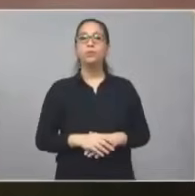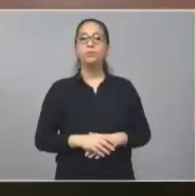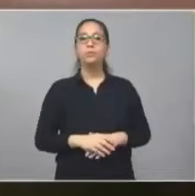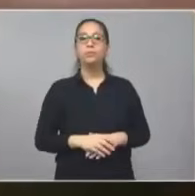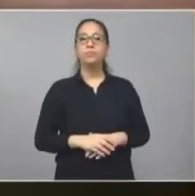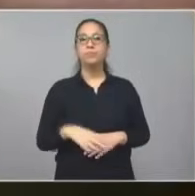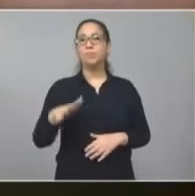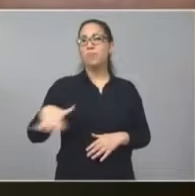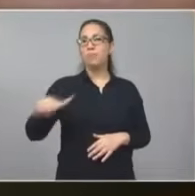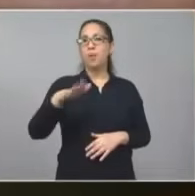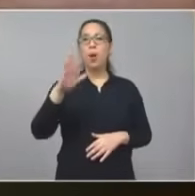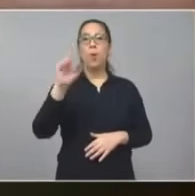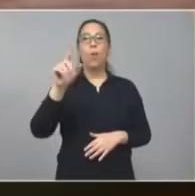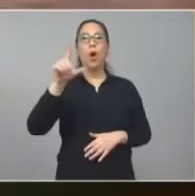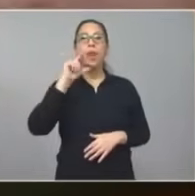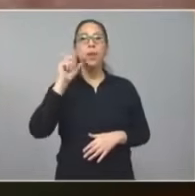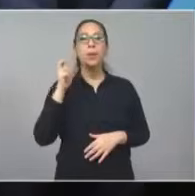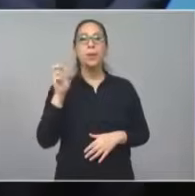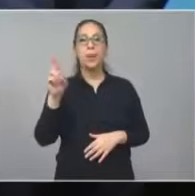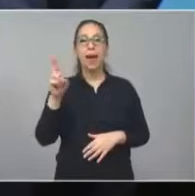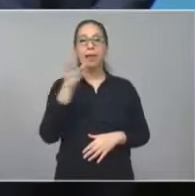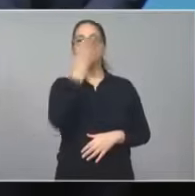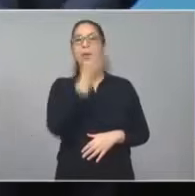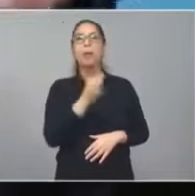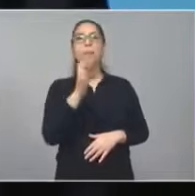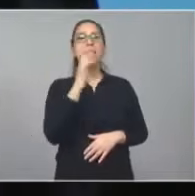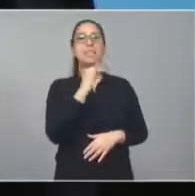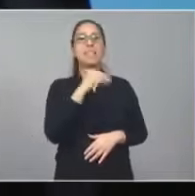a Bolívar, Marcos Emilio Pizano.